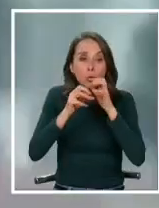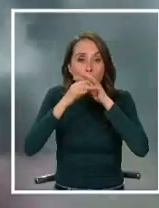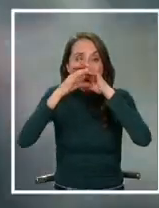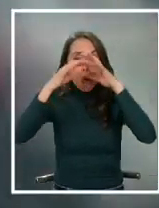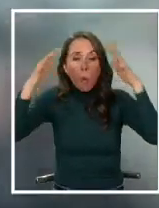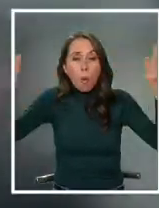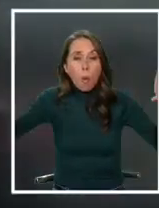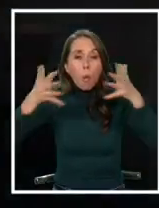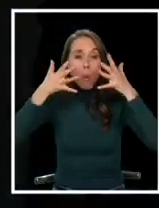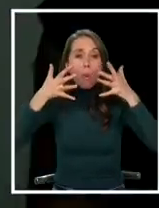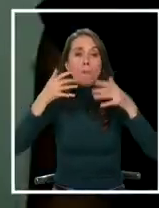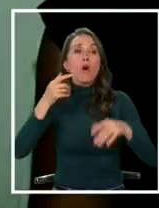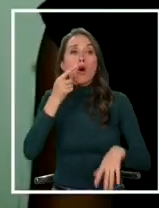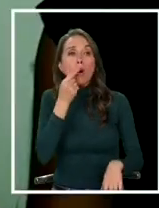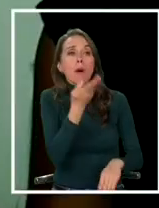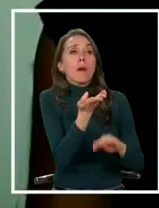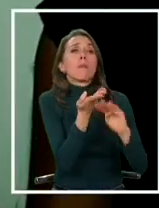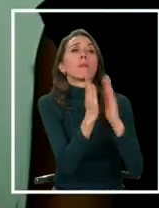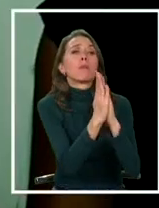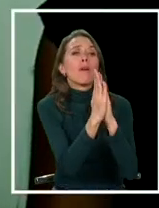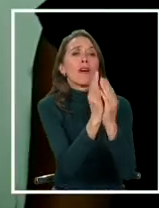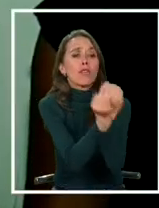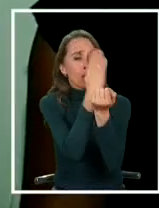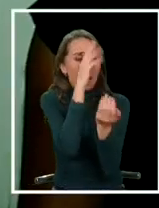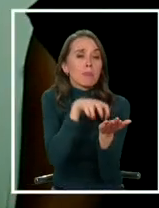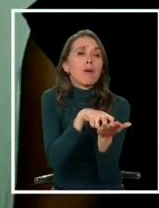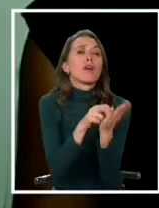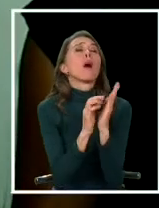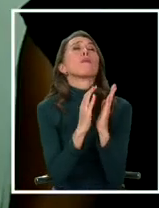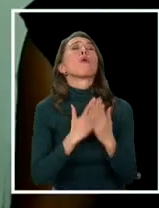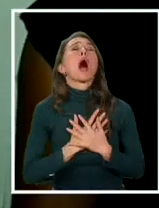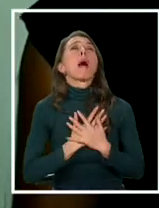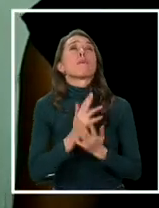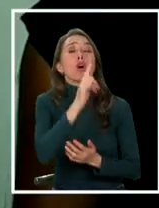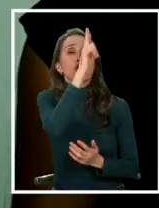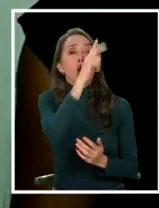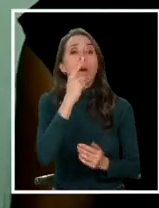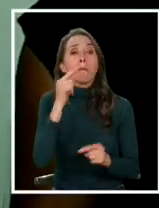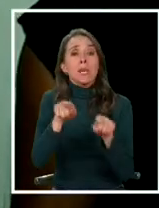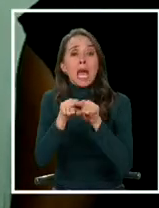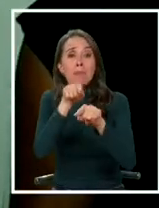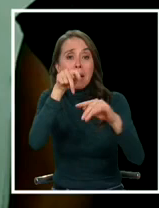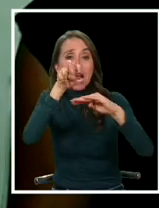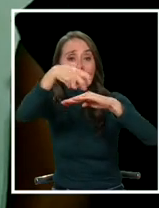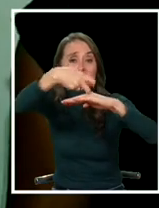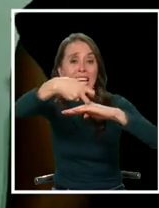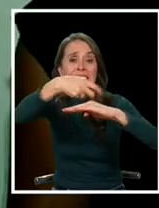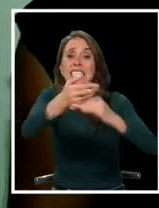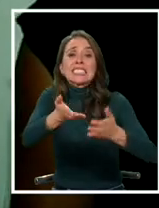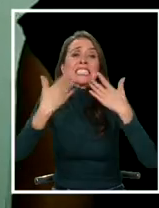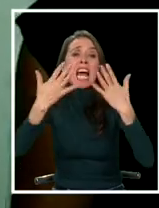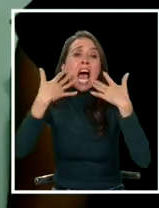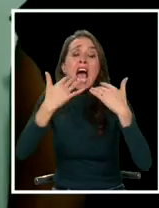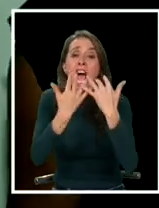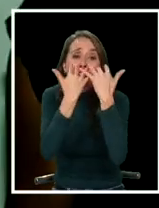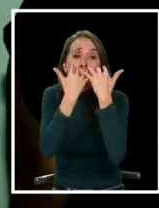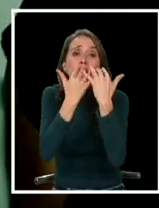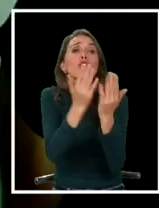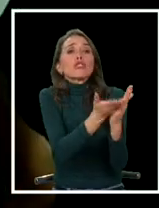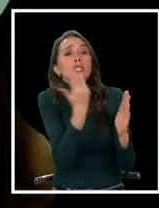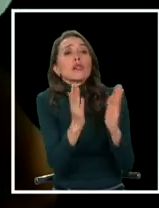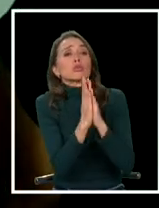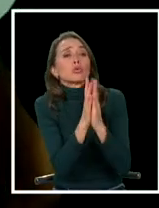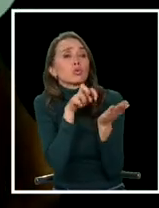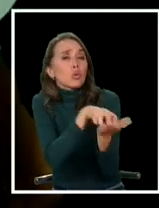humo le pedí y supliqué a la policía por el amor de Dios saquen a mi hermano de ahí sáquenlo de ahí supliqué y